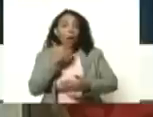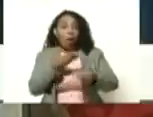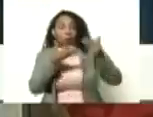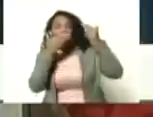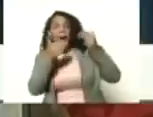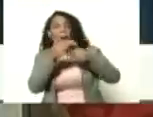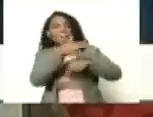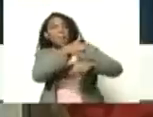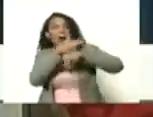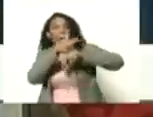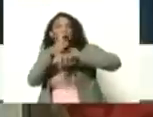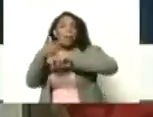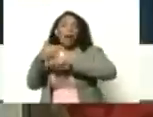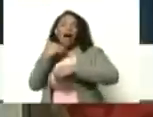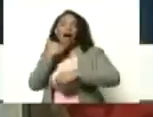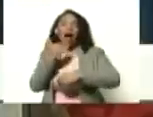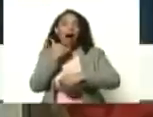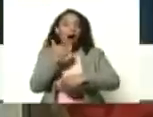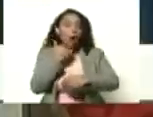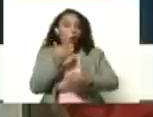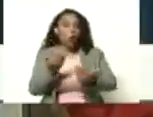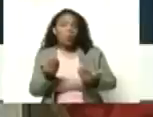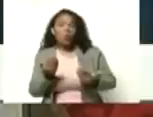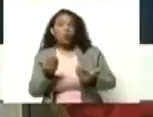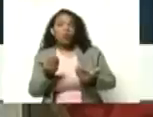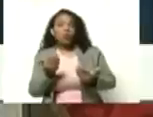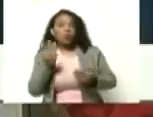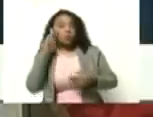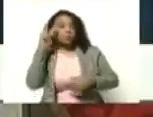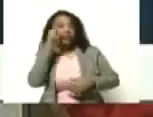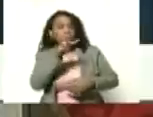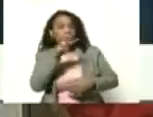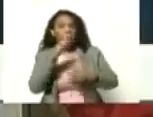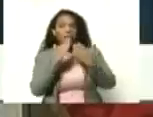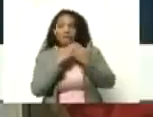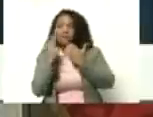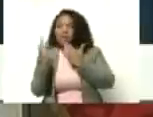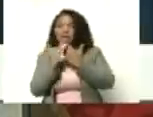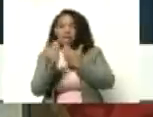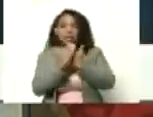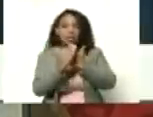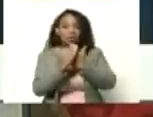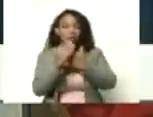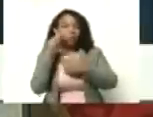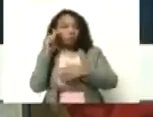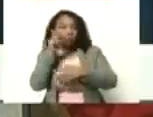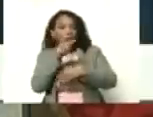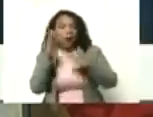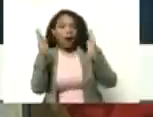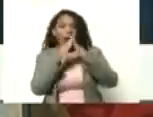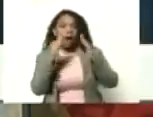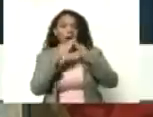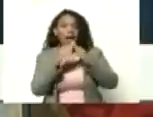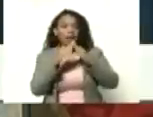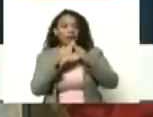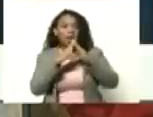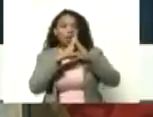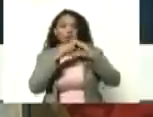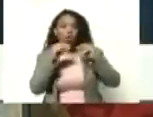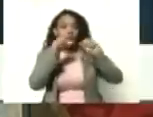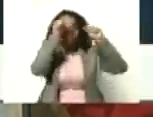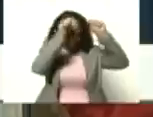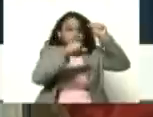disparos de que se hubiesen visto los vecinos las cuyas casas fueron todas realizadas